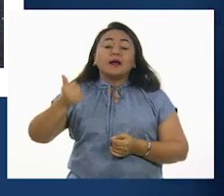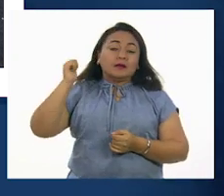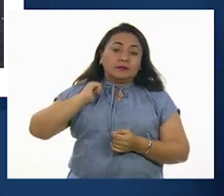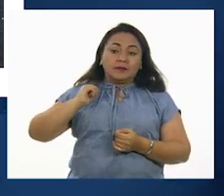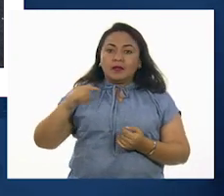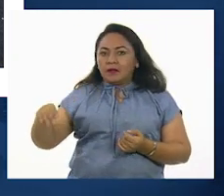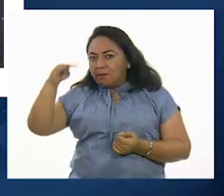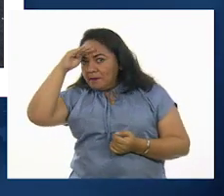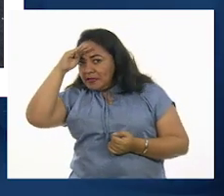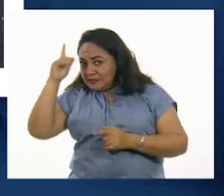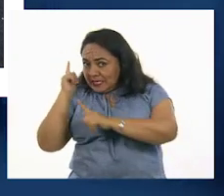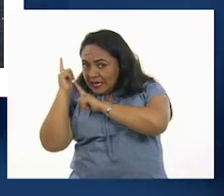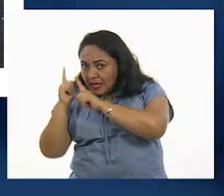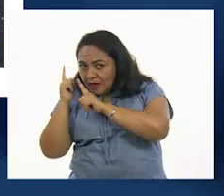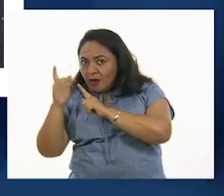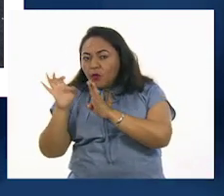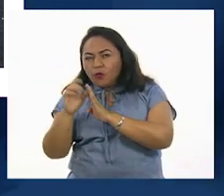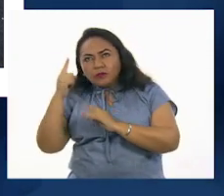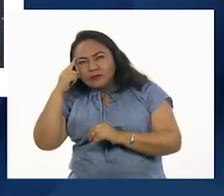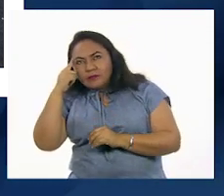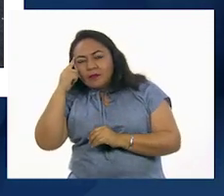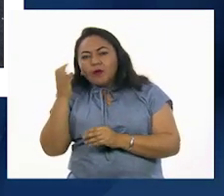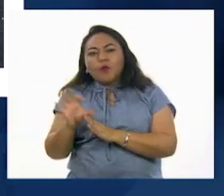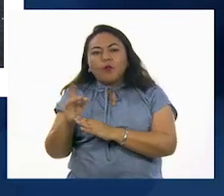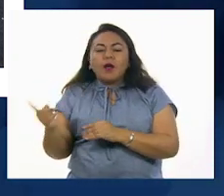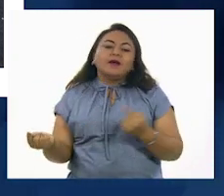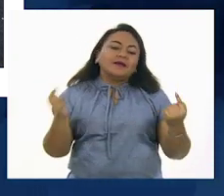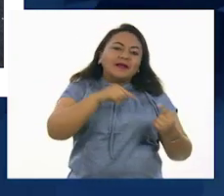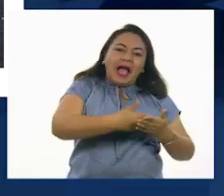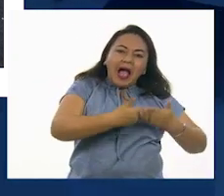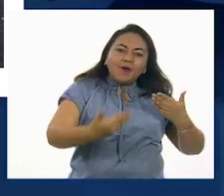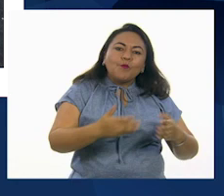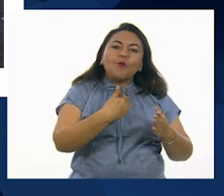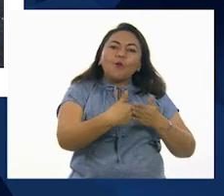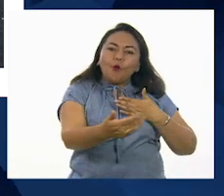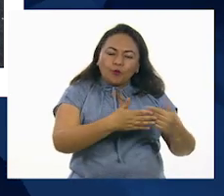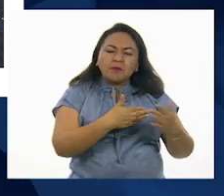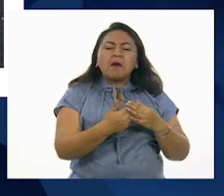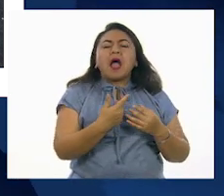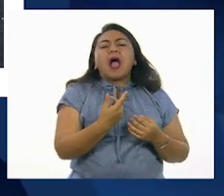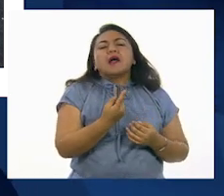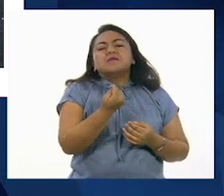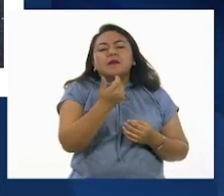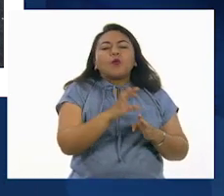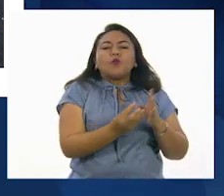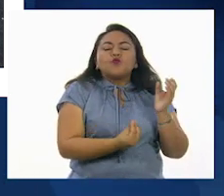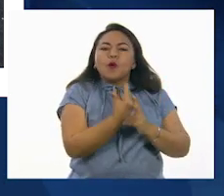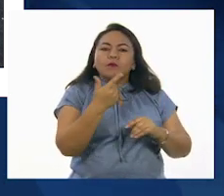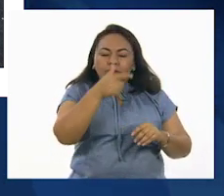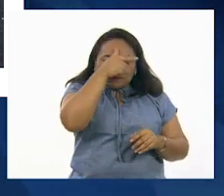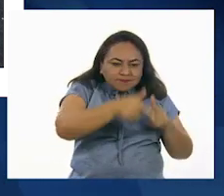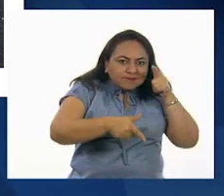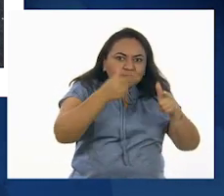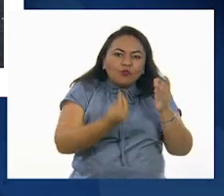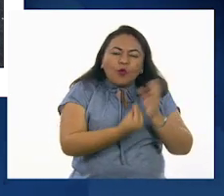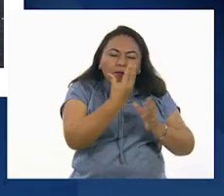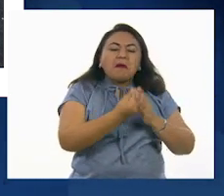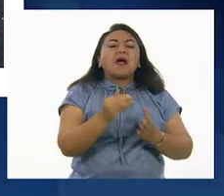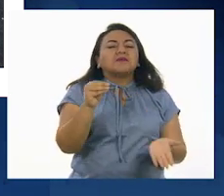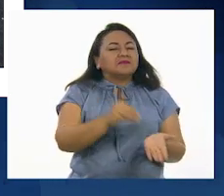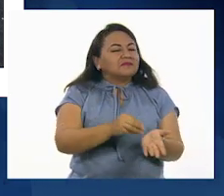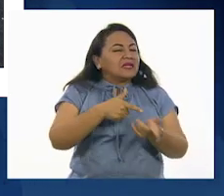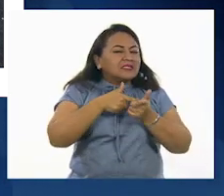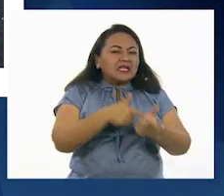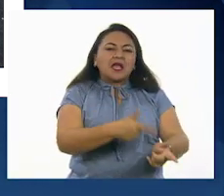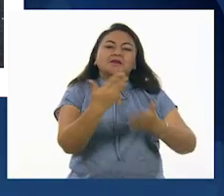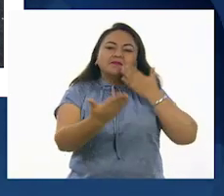ejercido el pensamiento griego en la construcción del conocimiento moderno y aunque se han agregado nuevos hallazgos, en la actualidad seguimos estudiando a los